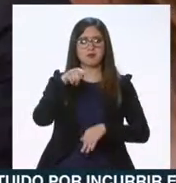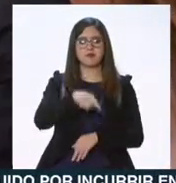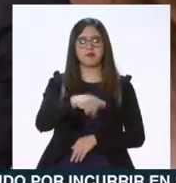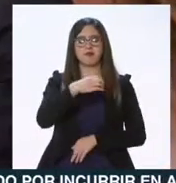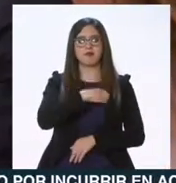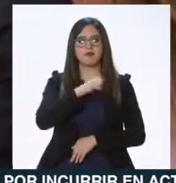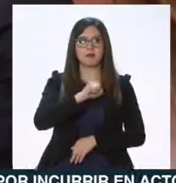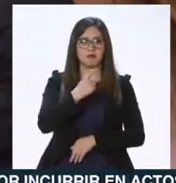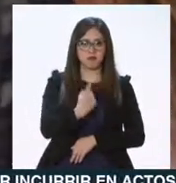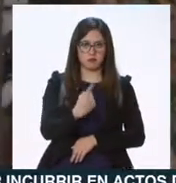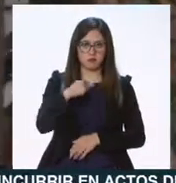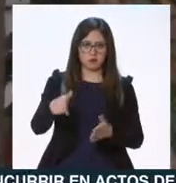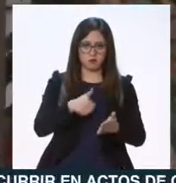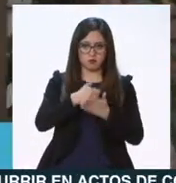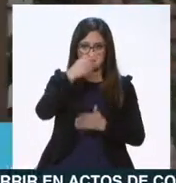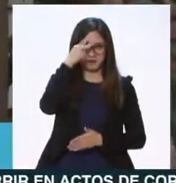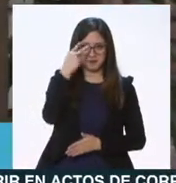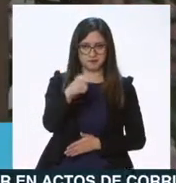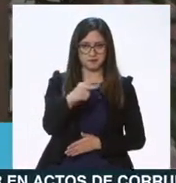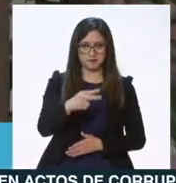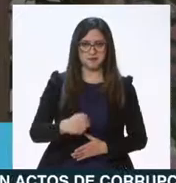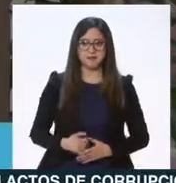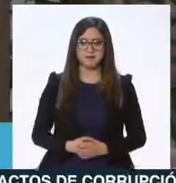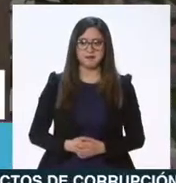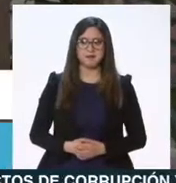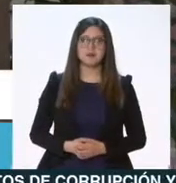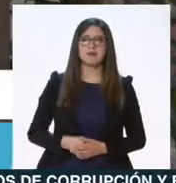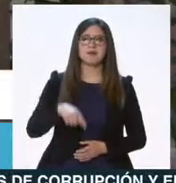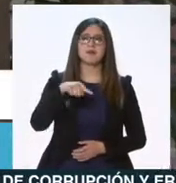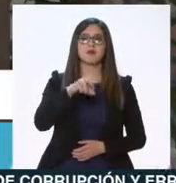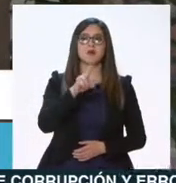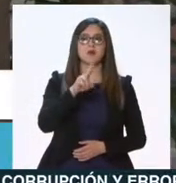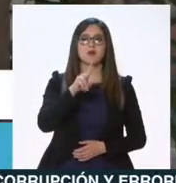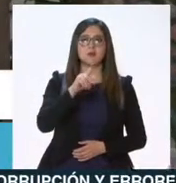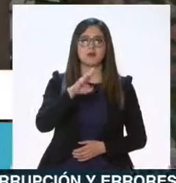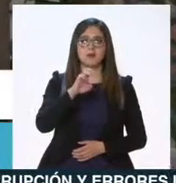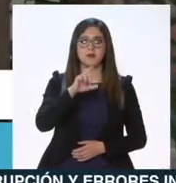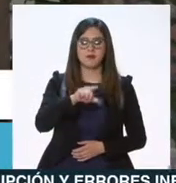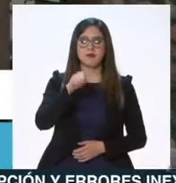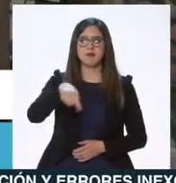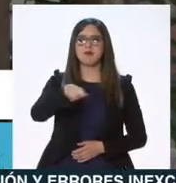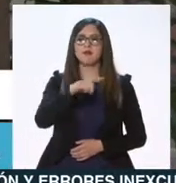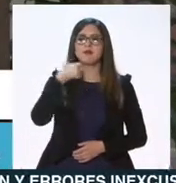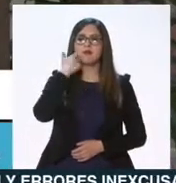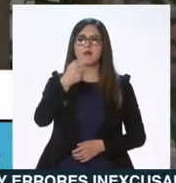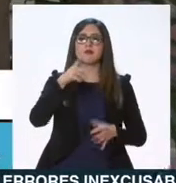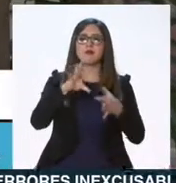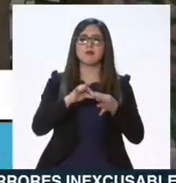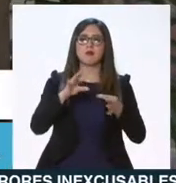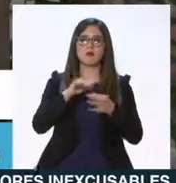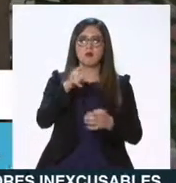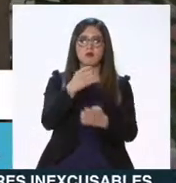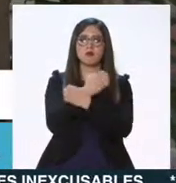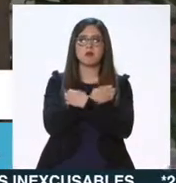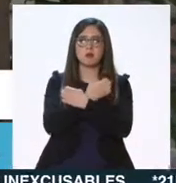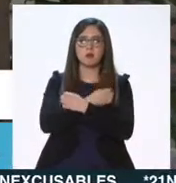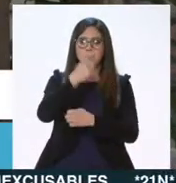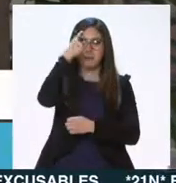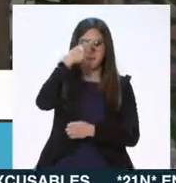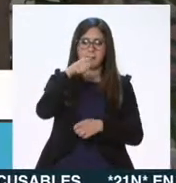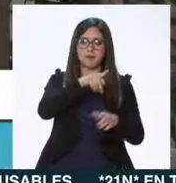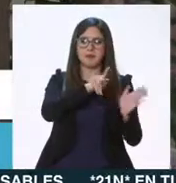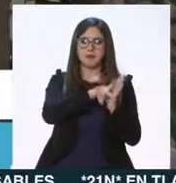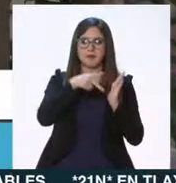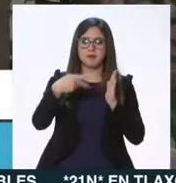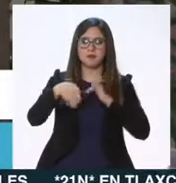Radiodifusión de la Ciudad de México. Well, Deutsche Welle has the Deutsche Welle Academy, and we have a long tradition in educating journalists, but